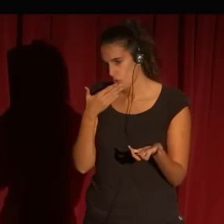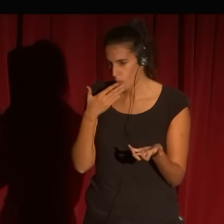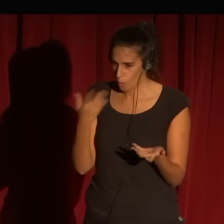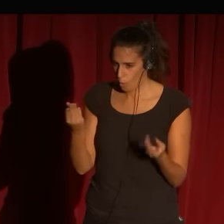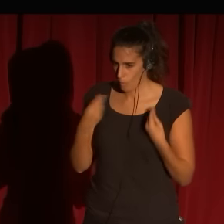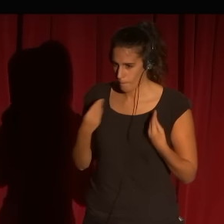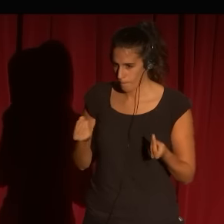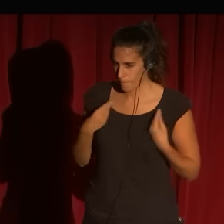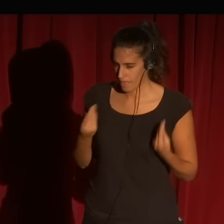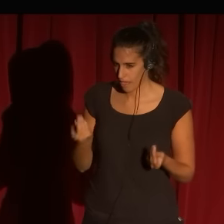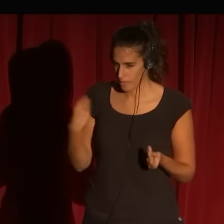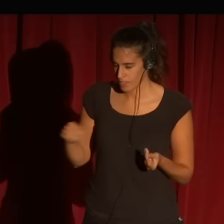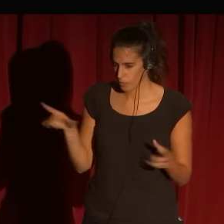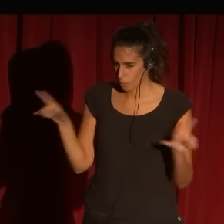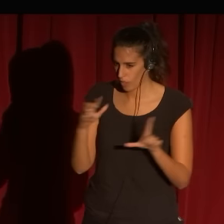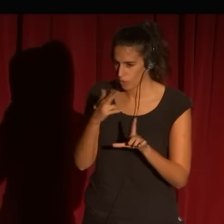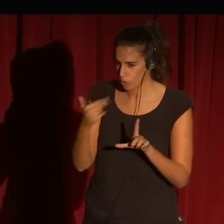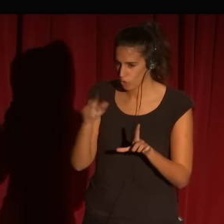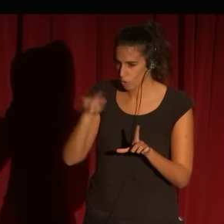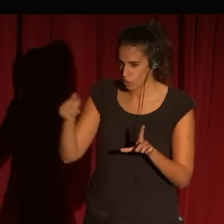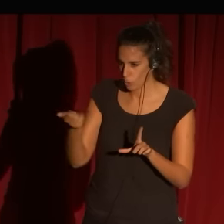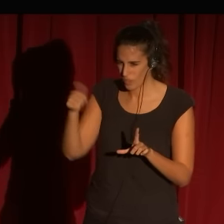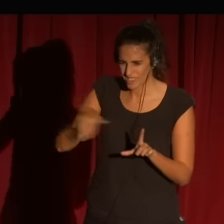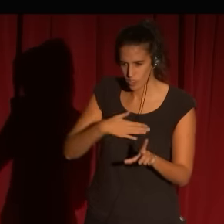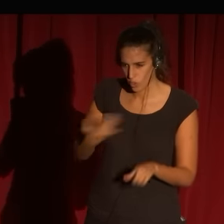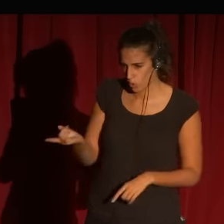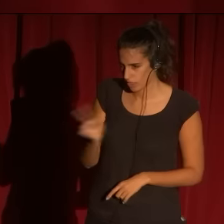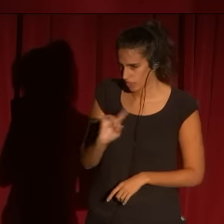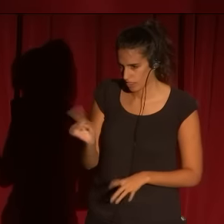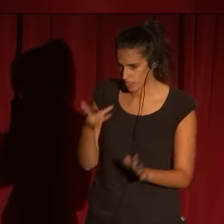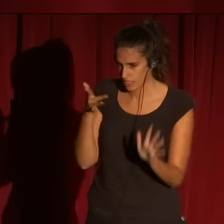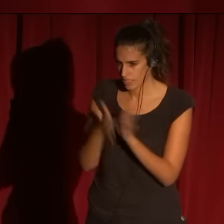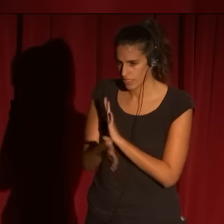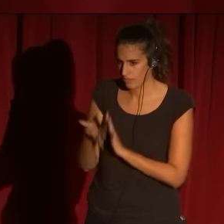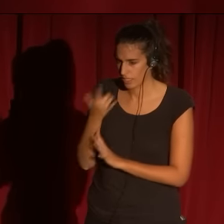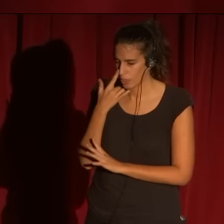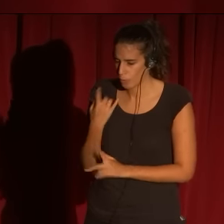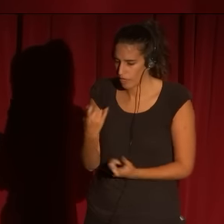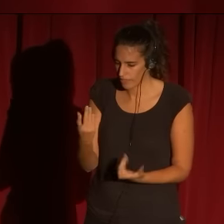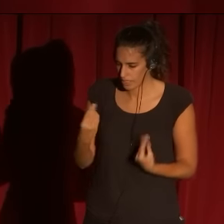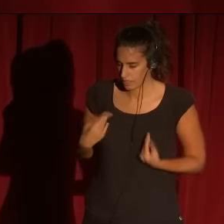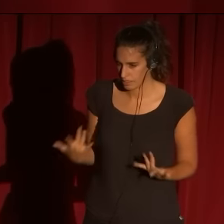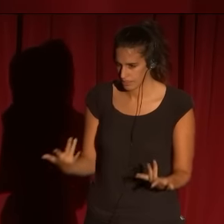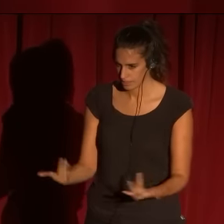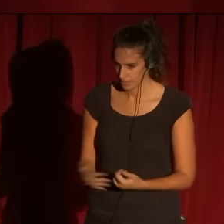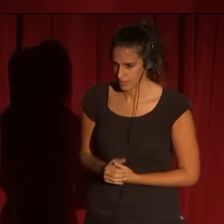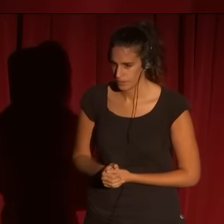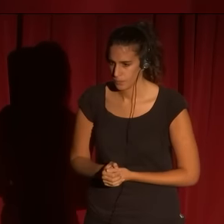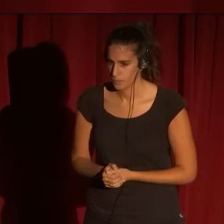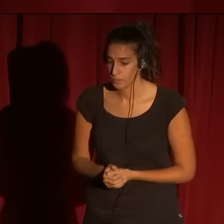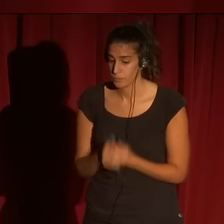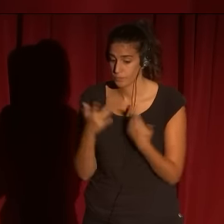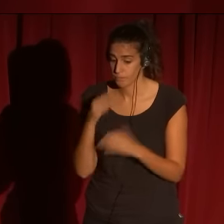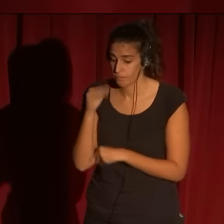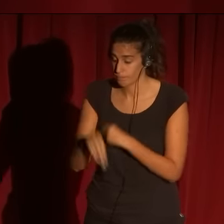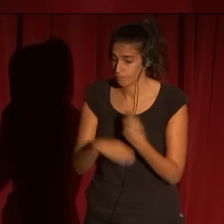que tiene la pintura de rubens o de sneider yo creo que eso quiere decir arsot cuando habla de que le falta viveza y lo que pasa